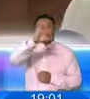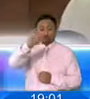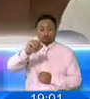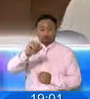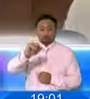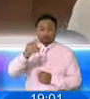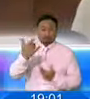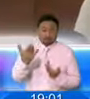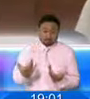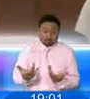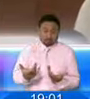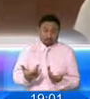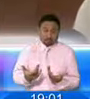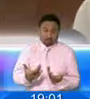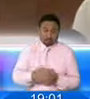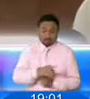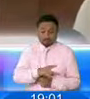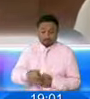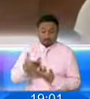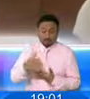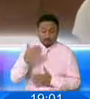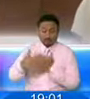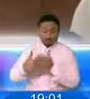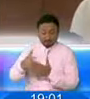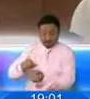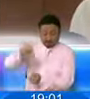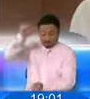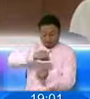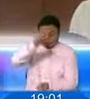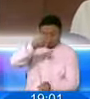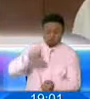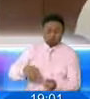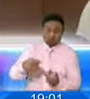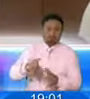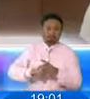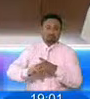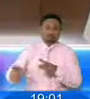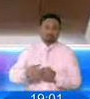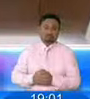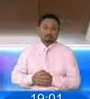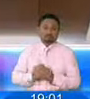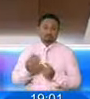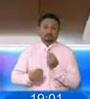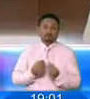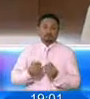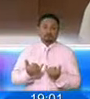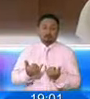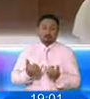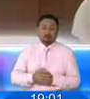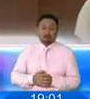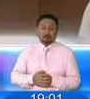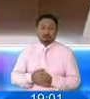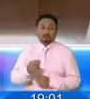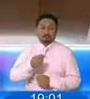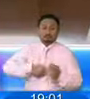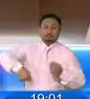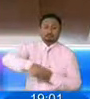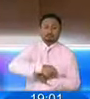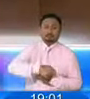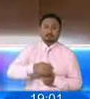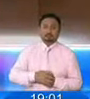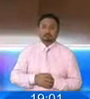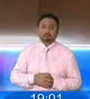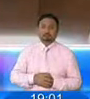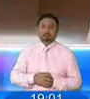porque evidentemente empiezan a descubrir todo lo que se ocultó en su debido momento y su mejor contraataque es dar la puntada final antes de irse